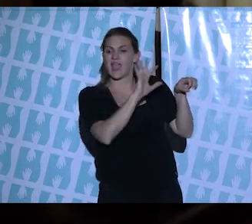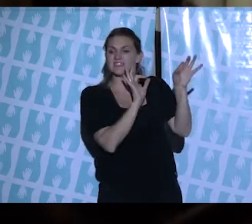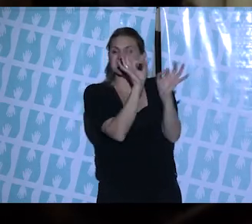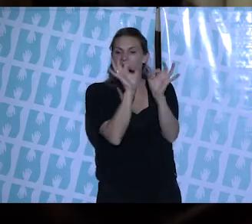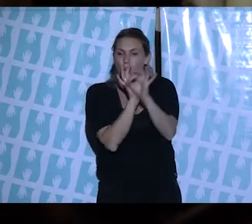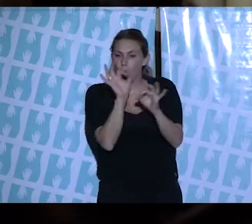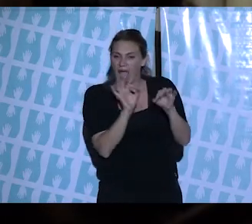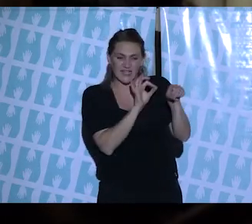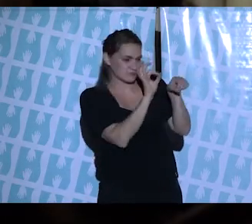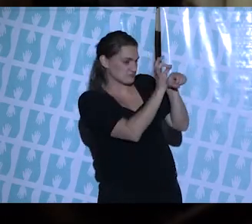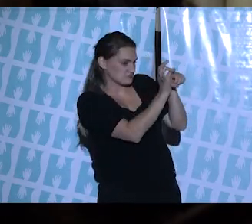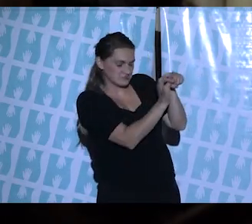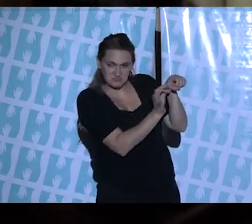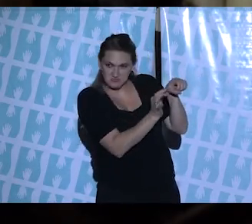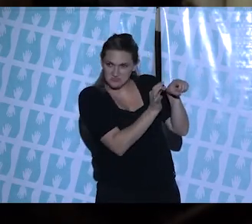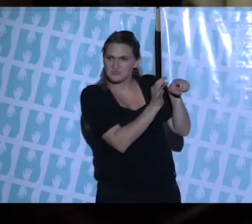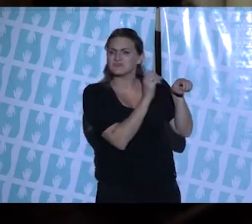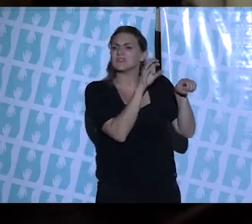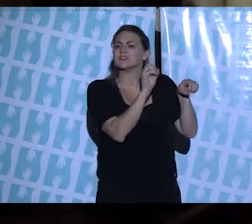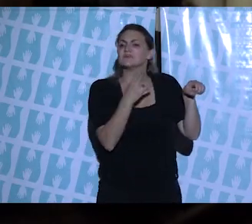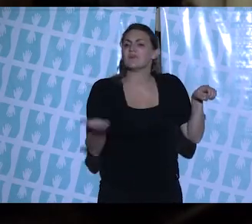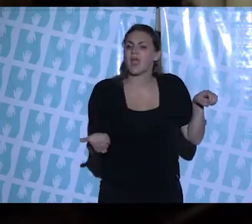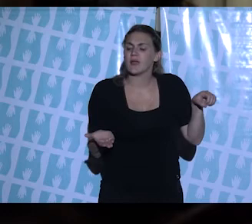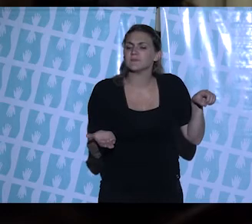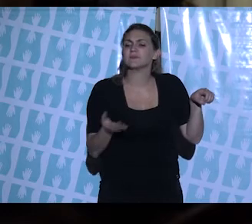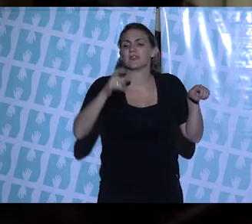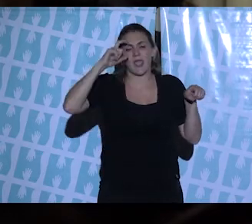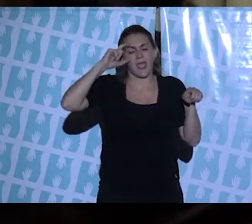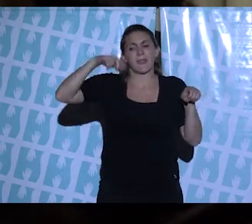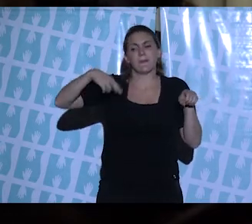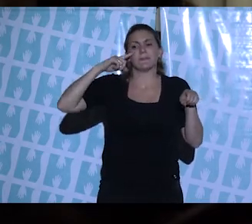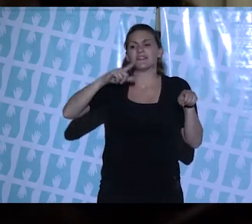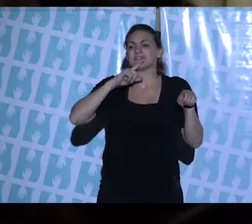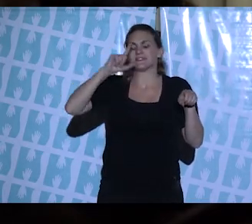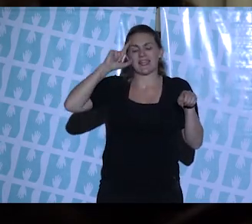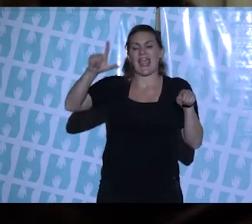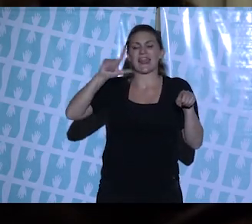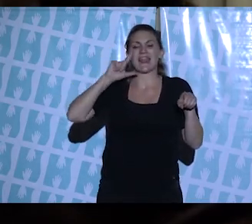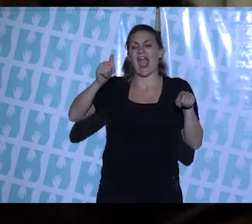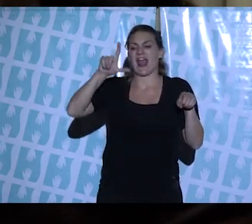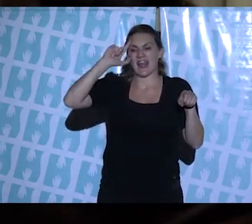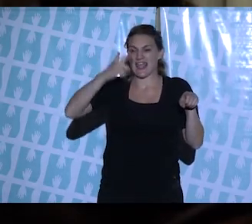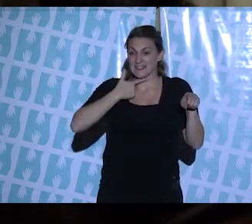células que se llaman células epiteliales intestinales.